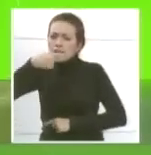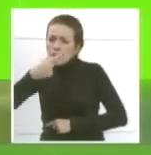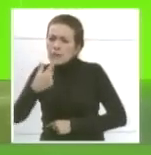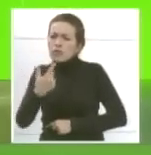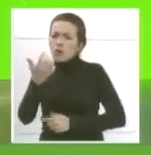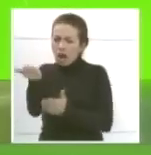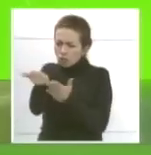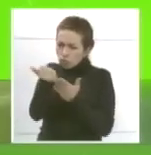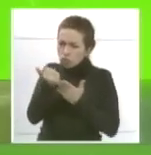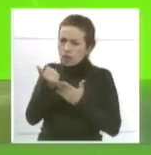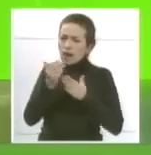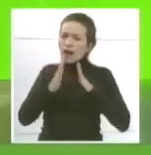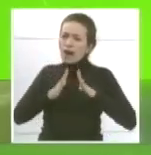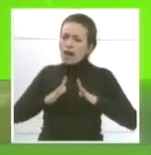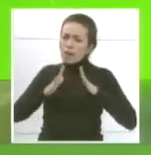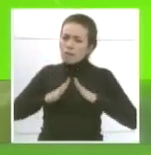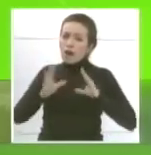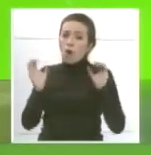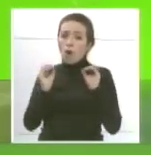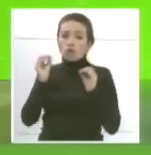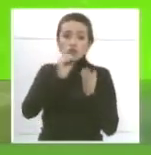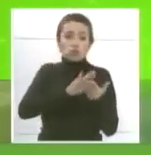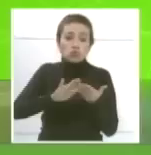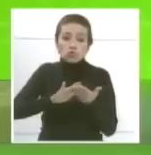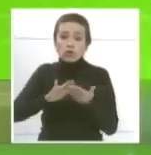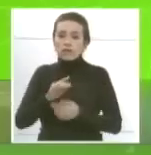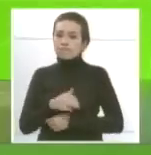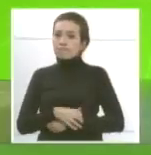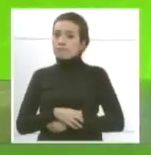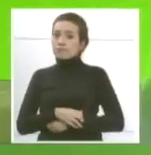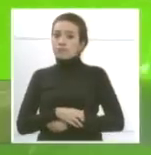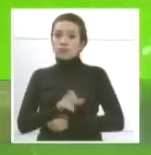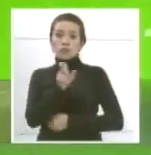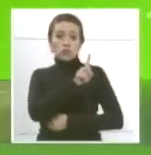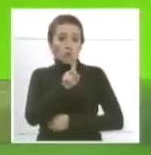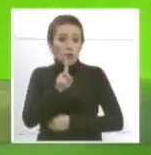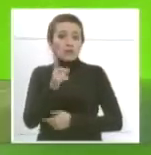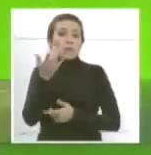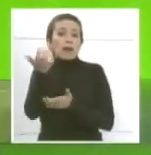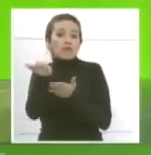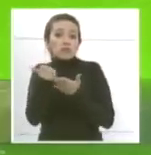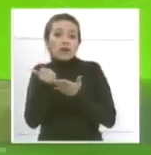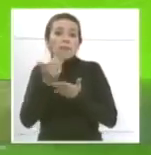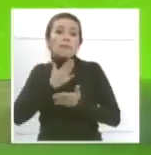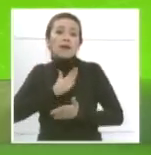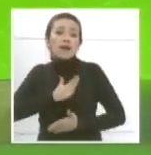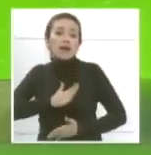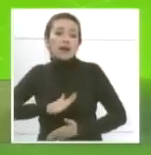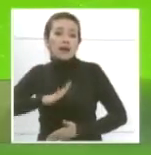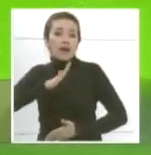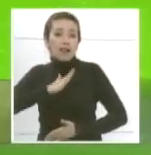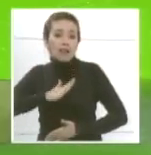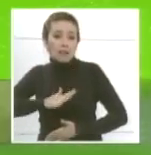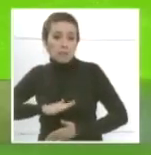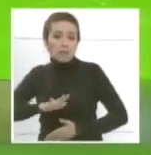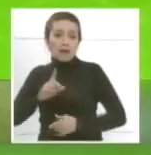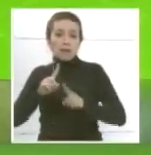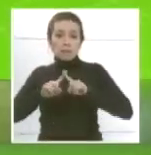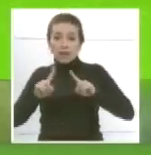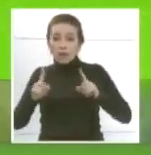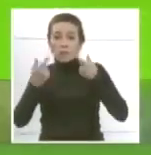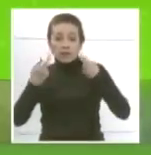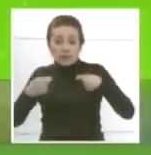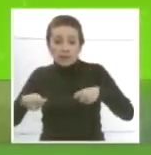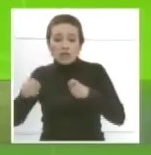dolor o tienen la cura? No, solo la cura alivia. No, alivia, es un tratamiento paliativo. Lo que puede resolver el problema